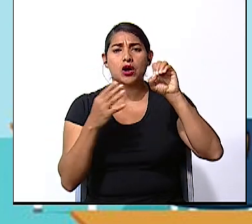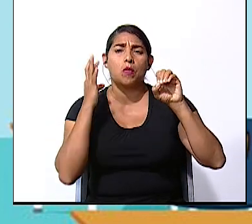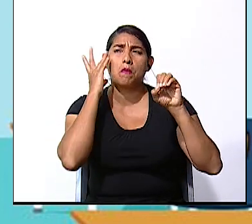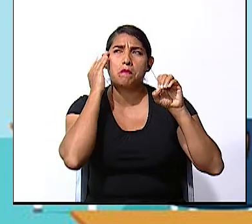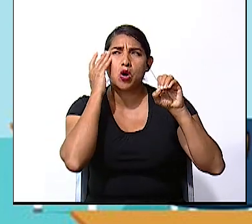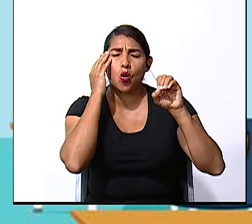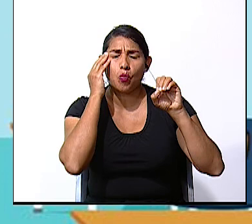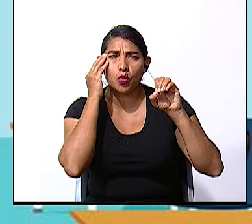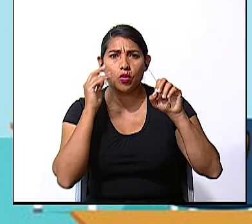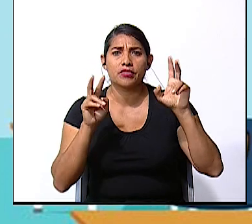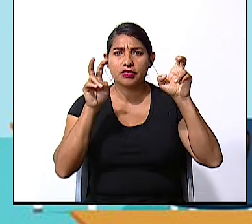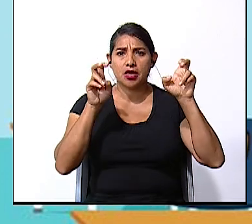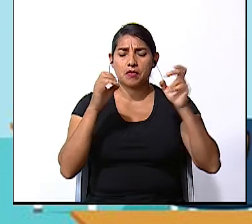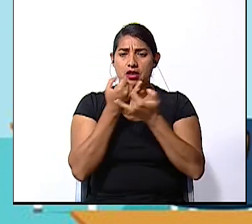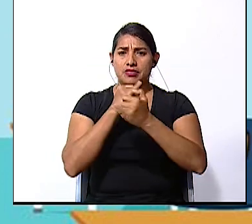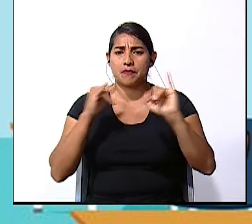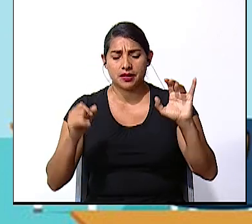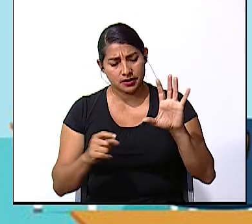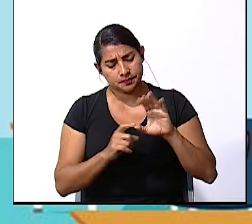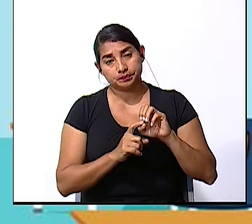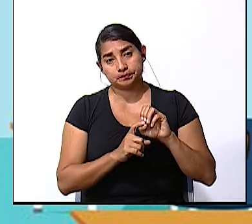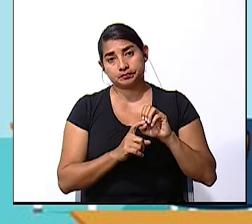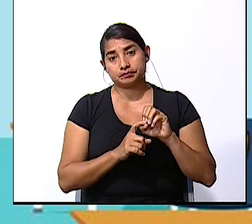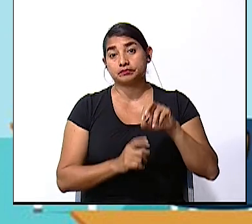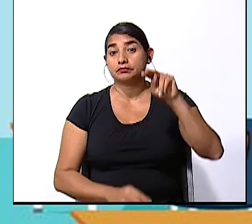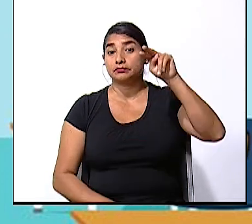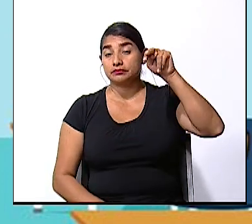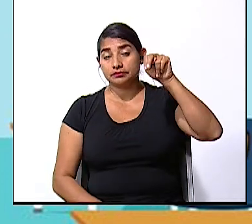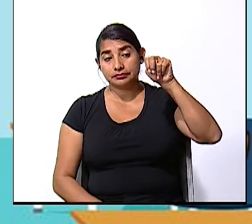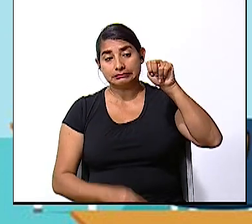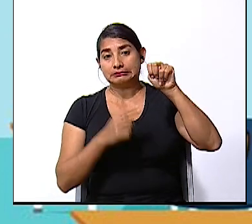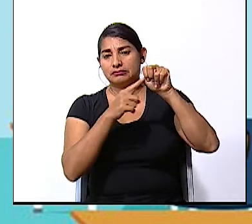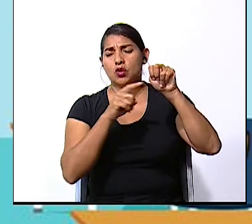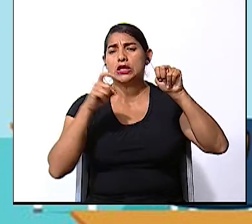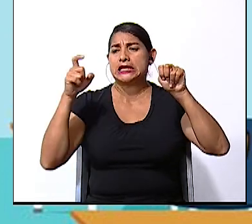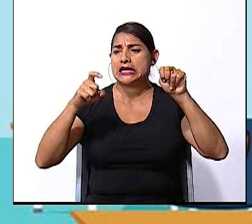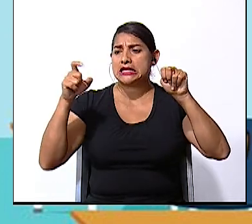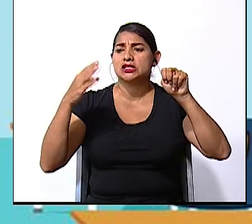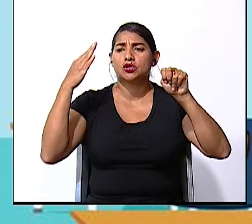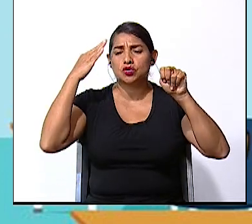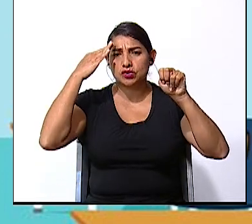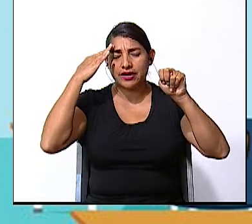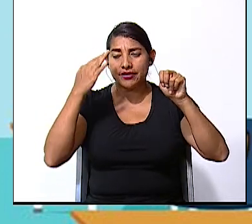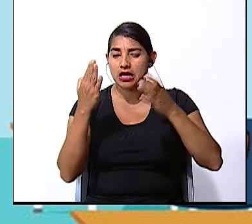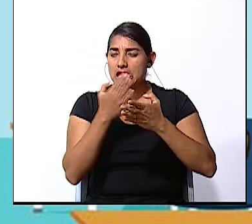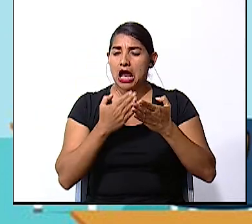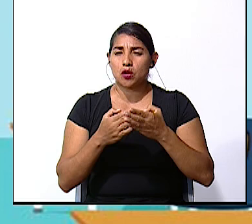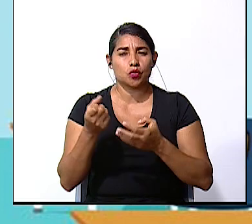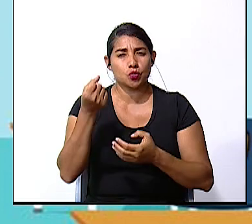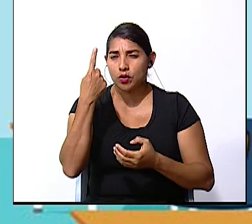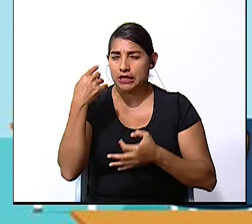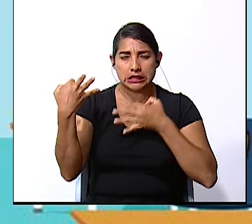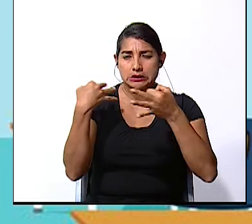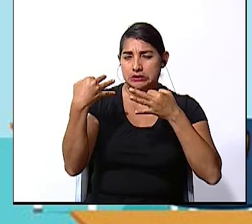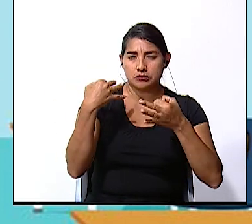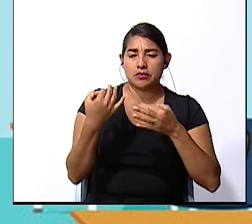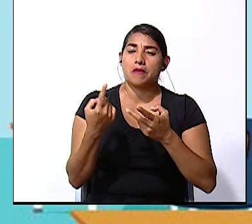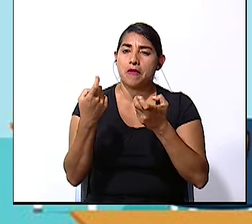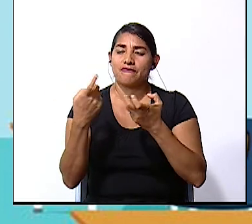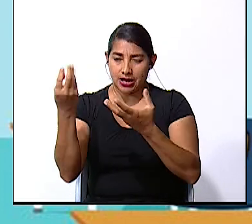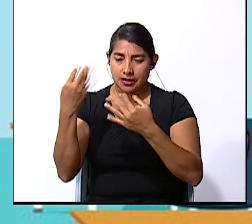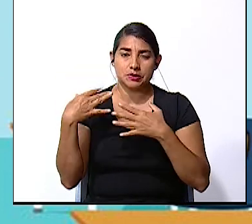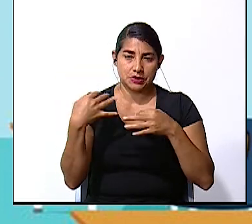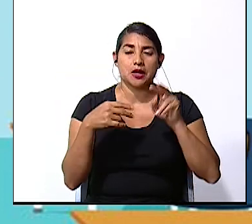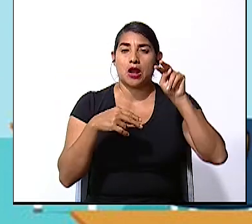nos dio el tema de la independencia. La N, algo que necesito saber, que me quedó pendiente y la profe Mabel no me lo